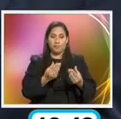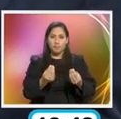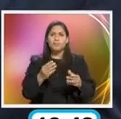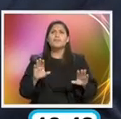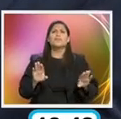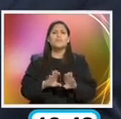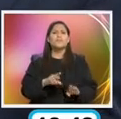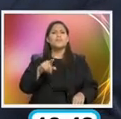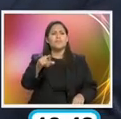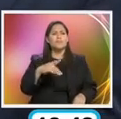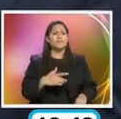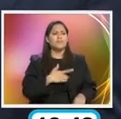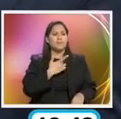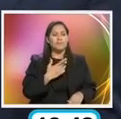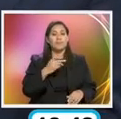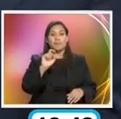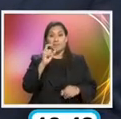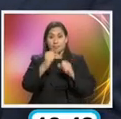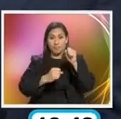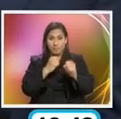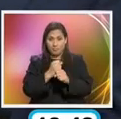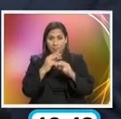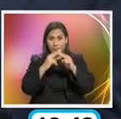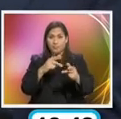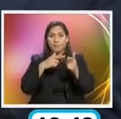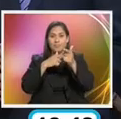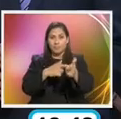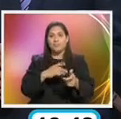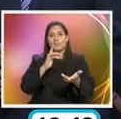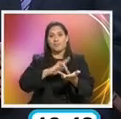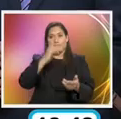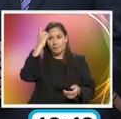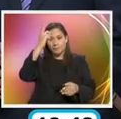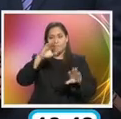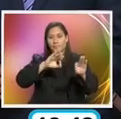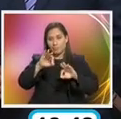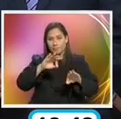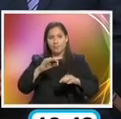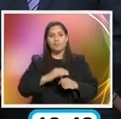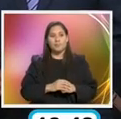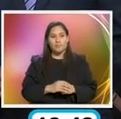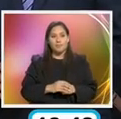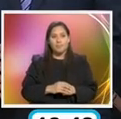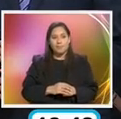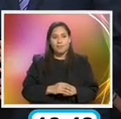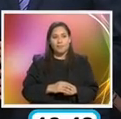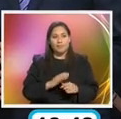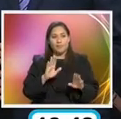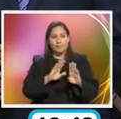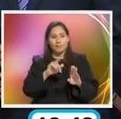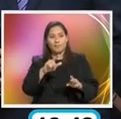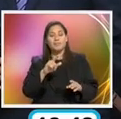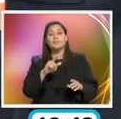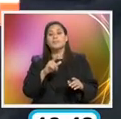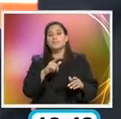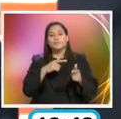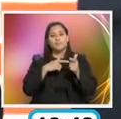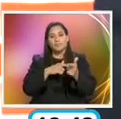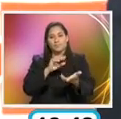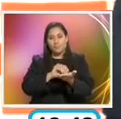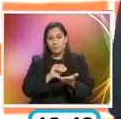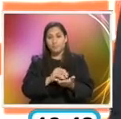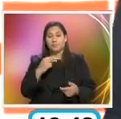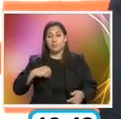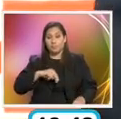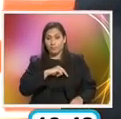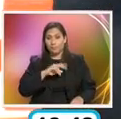¿cómo reciben estos 20 años de carrera? Bueno, pues gracias a Dios trabajando, a tambor batiente, como se dice por ahí. Y bueno,